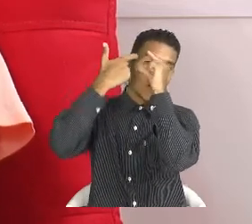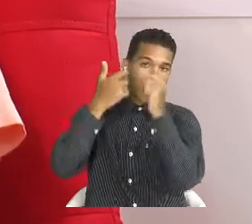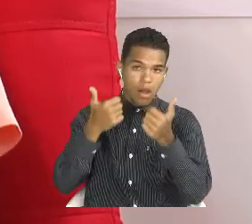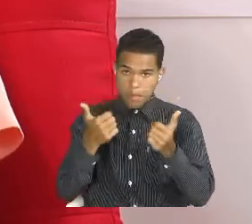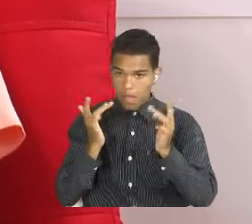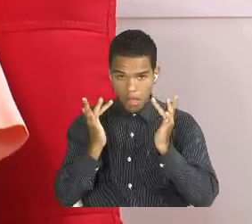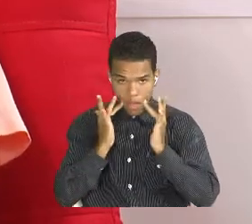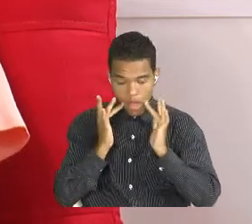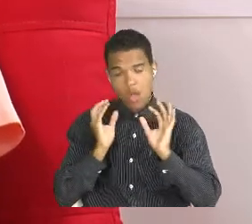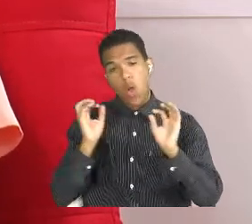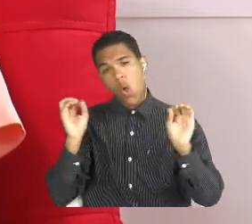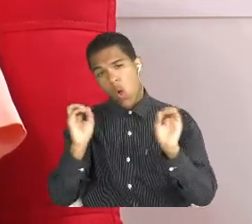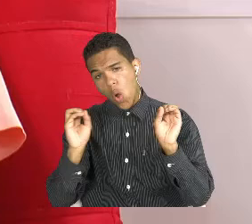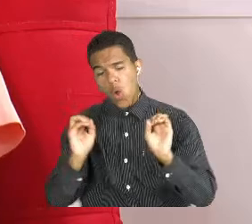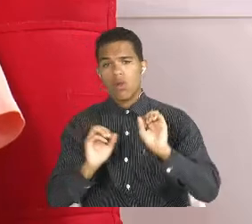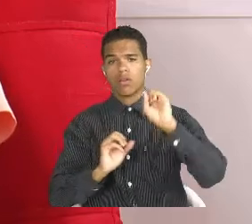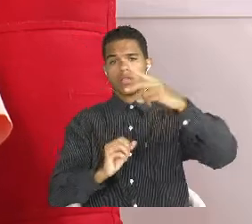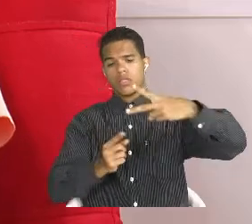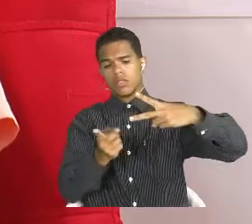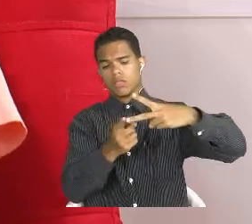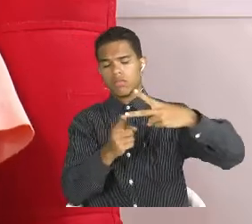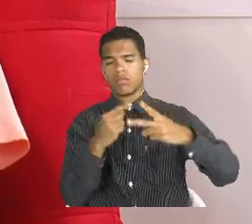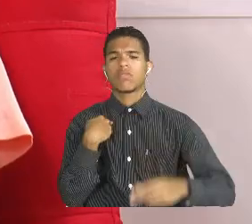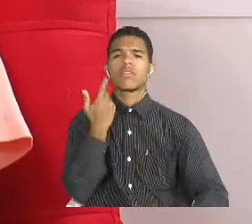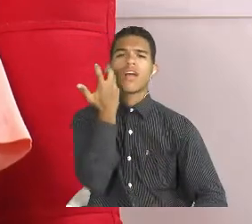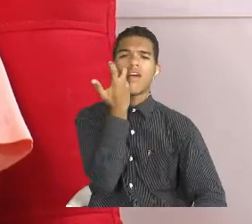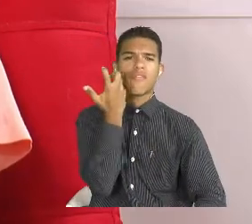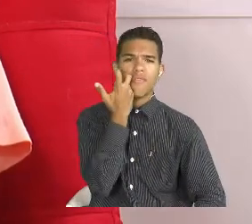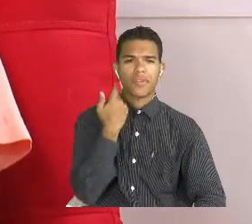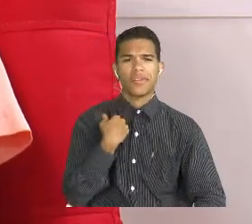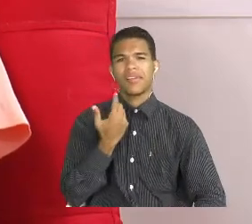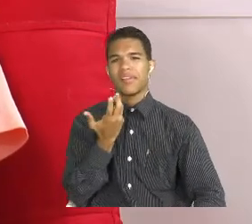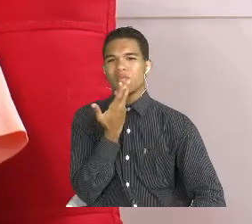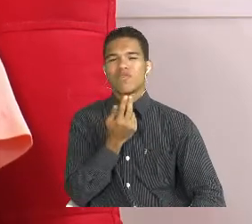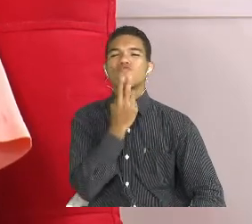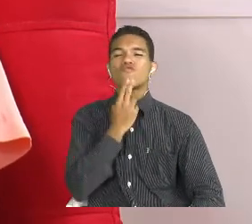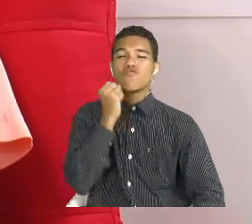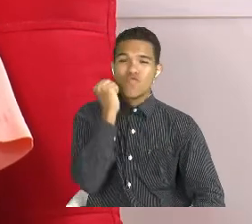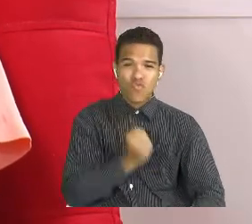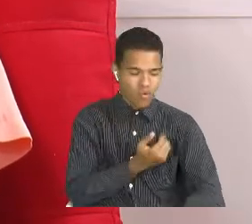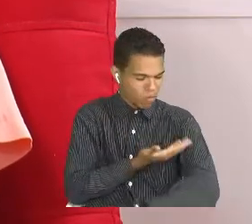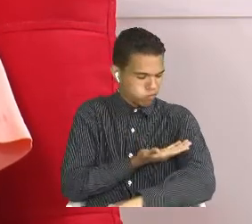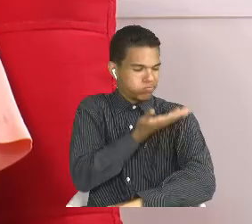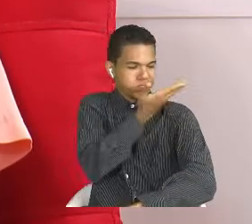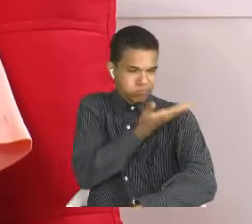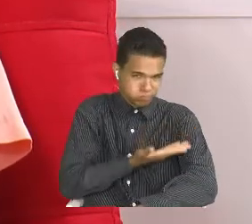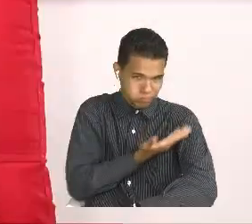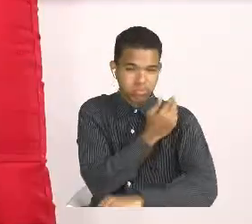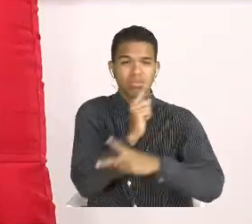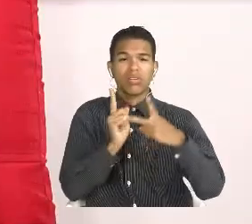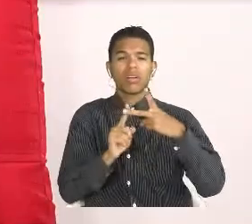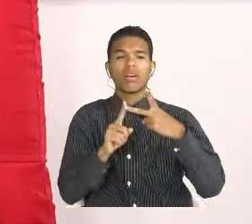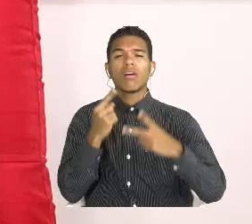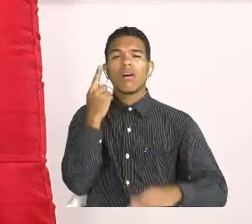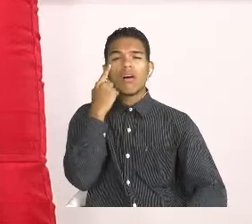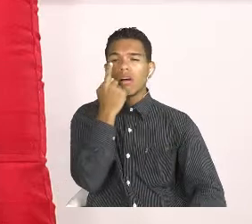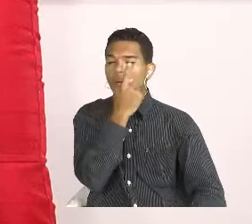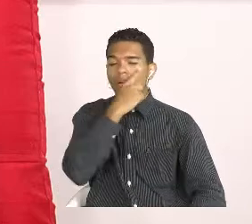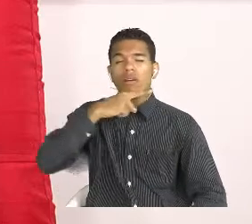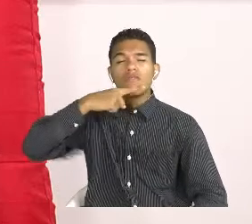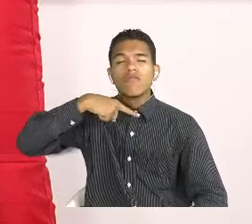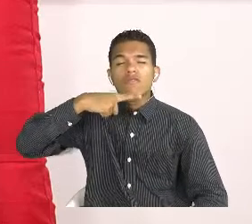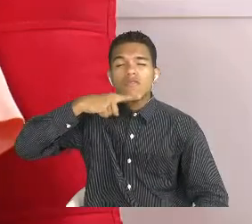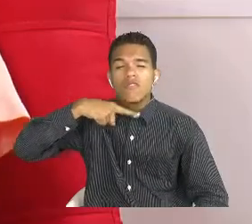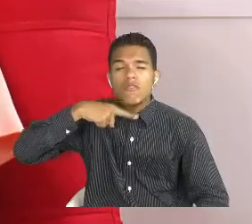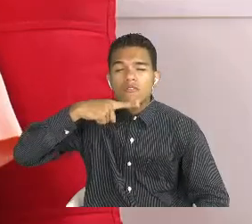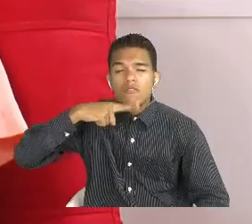secundarios asociados a enfermedades sistémicas como la diabetes, como la miopía, también es un factor de desarrollar glaucoma